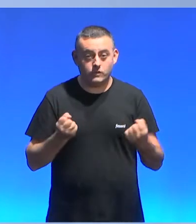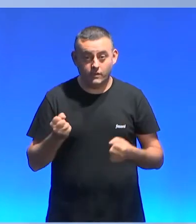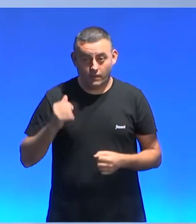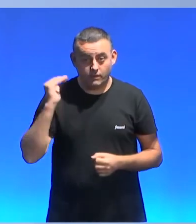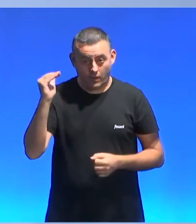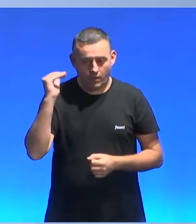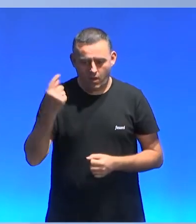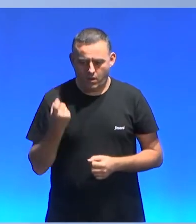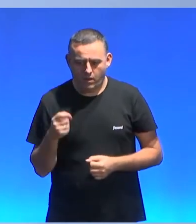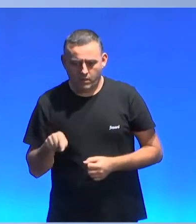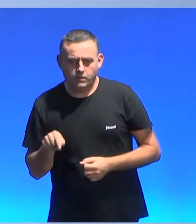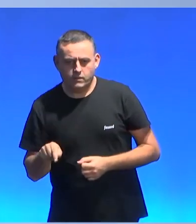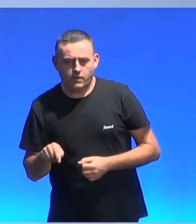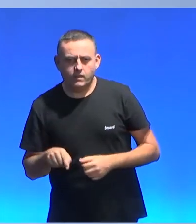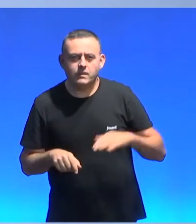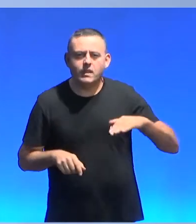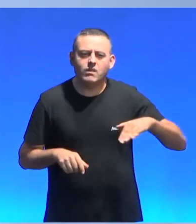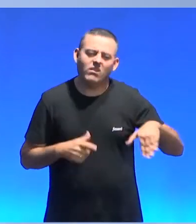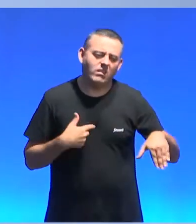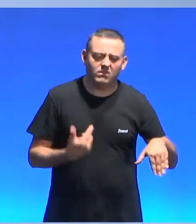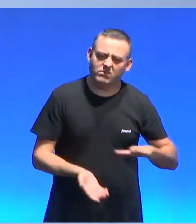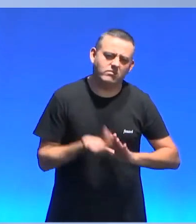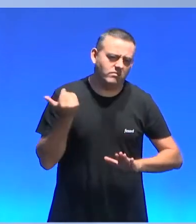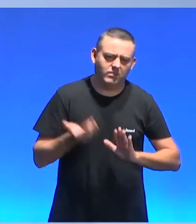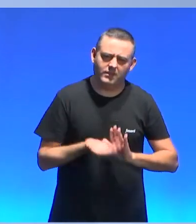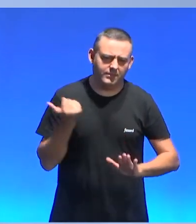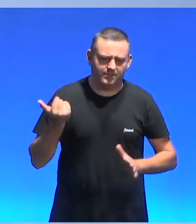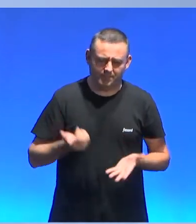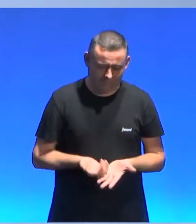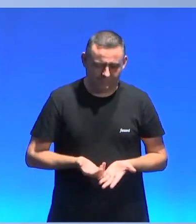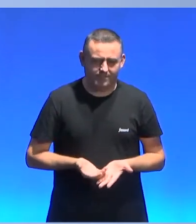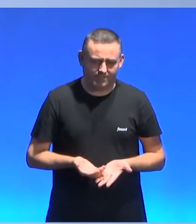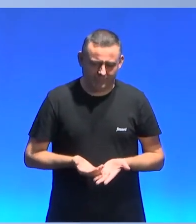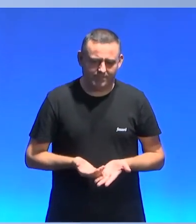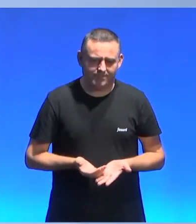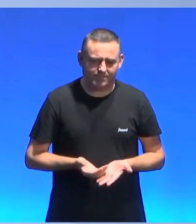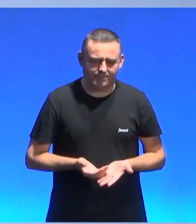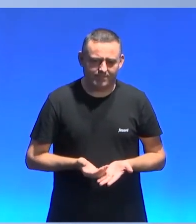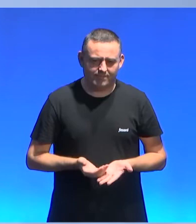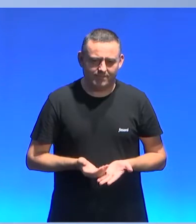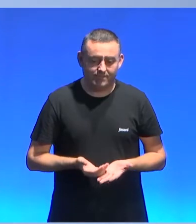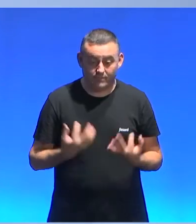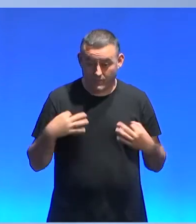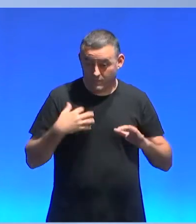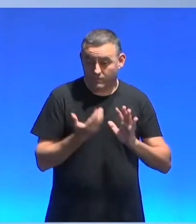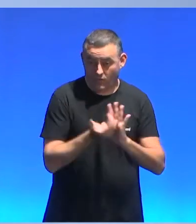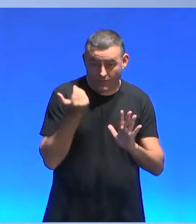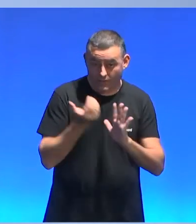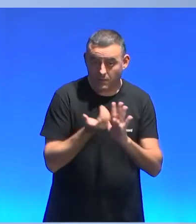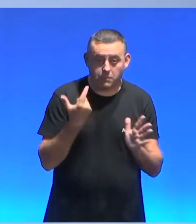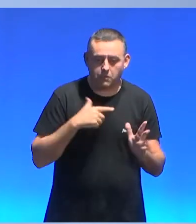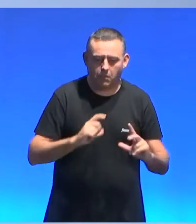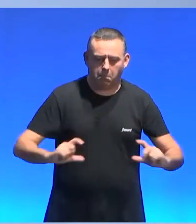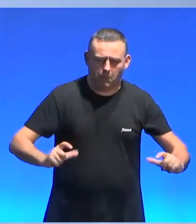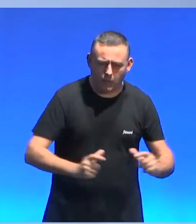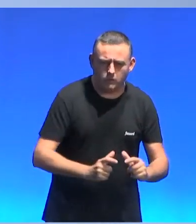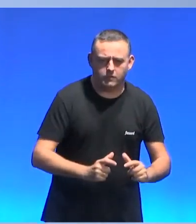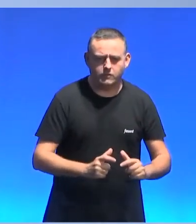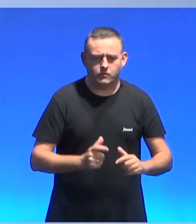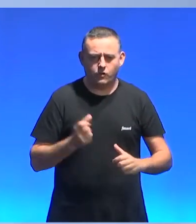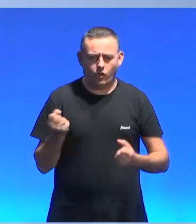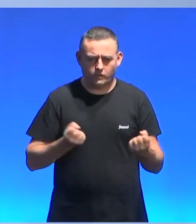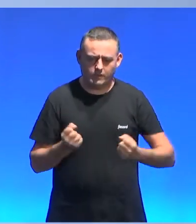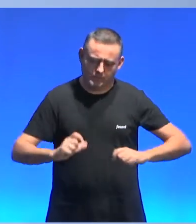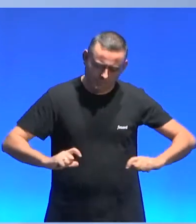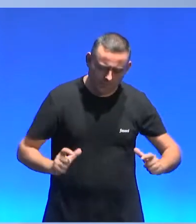que se reduciera o desaparecieran de la ciudad. No pueden desaparecer, se puede reducir. Se puede